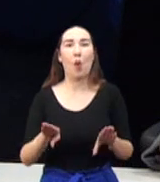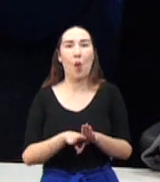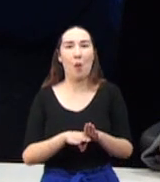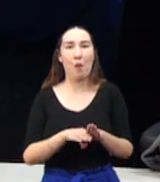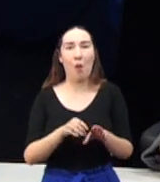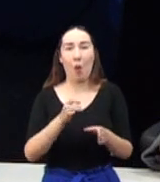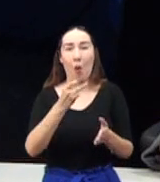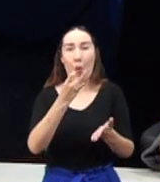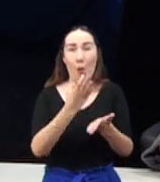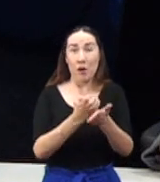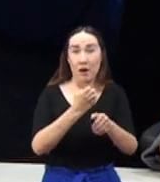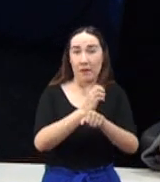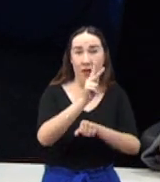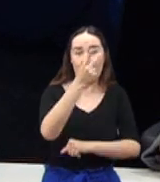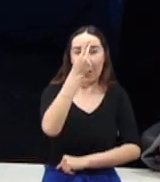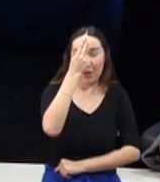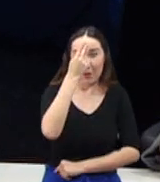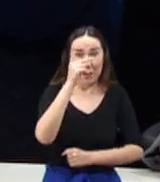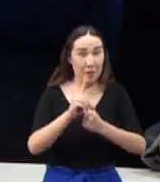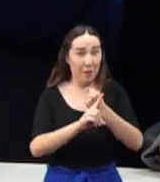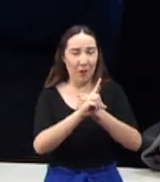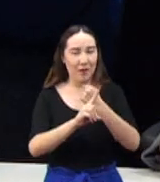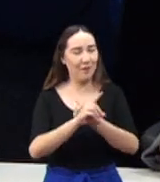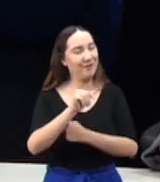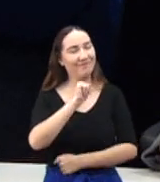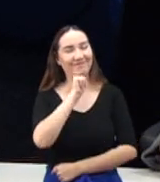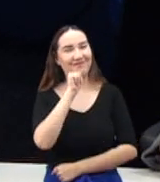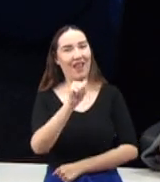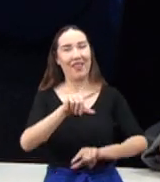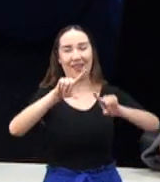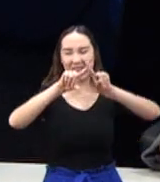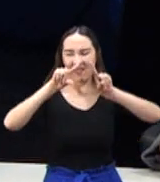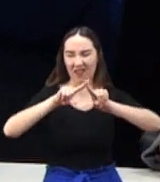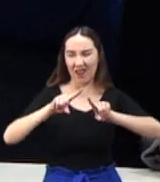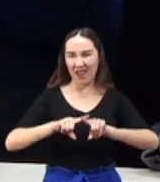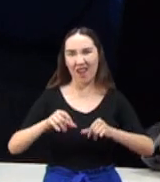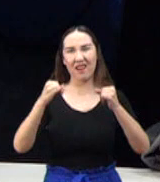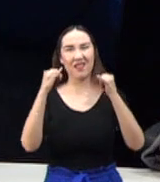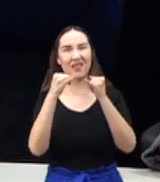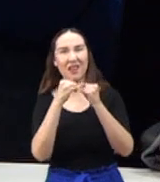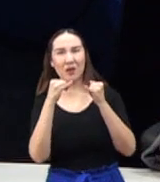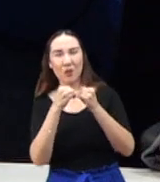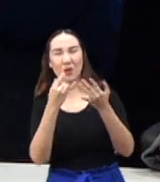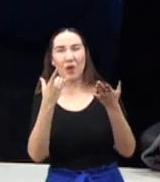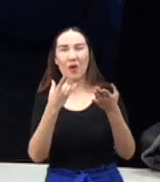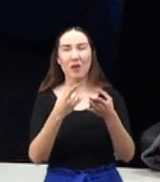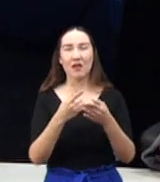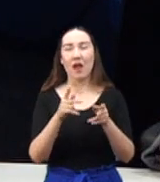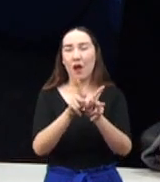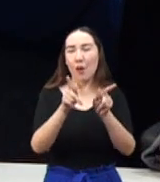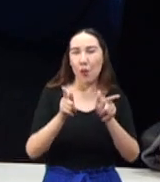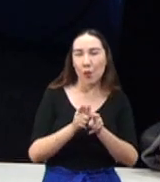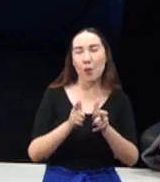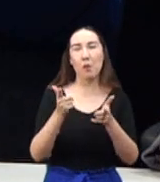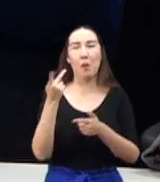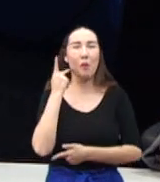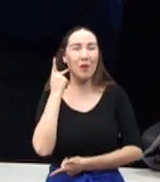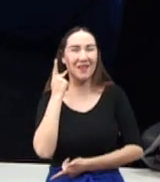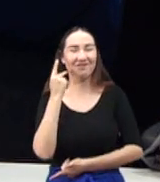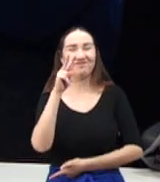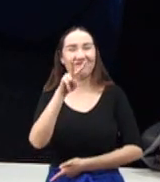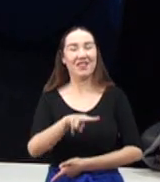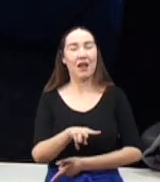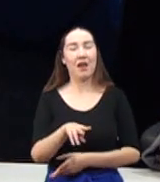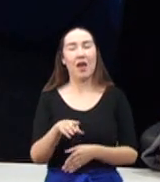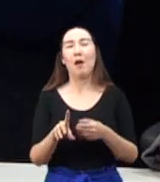único estado donde sucede esto. La diversidad de instituciones, de colores, pues por supuesto, alarga muchas